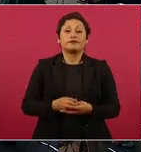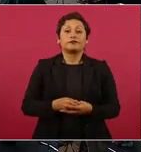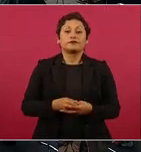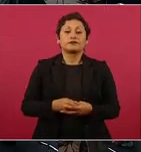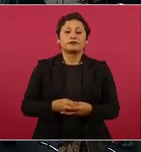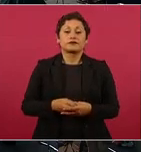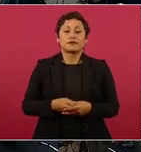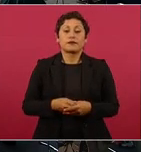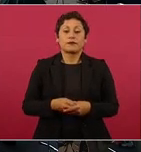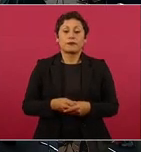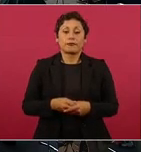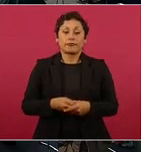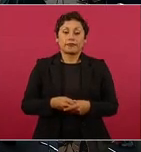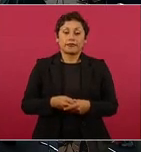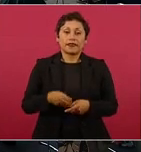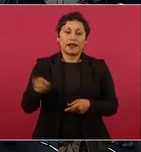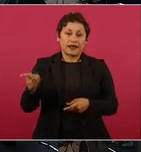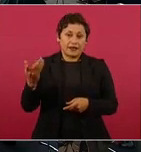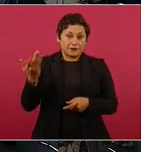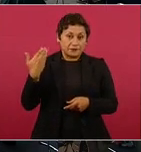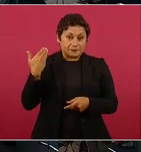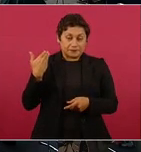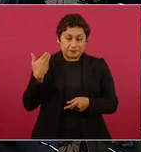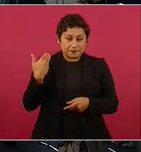¿cómo es que yo